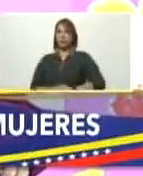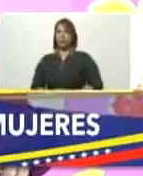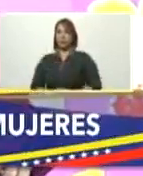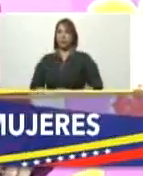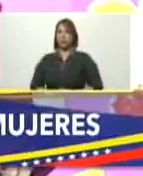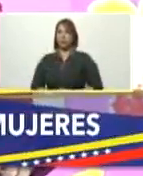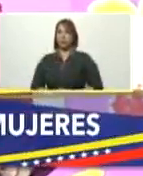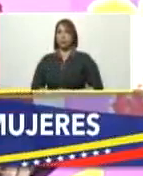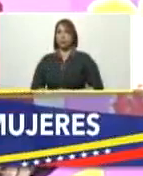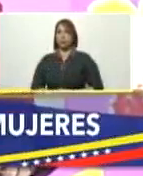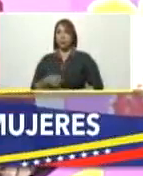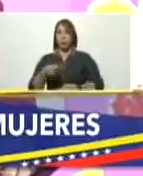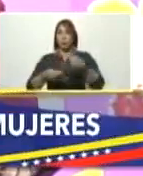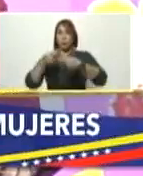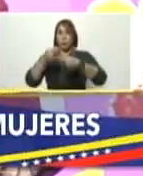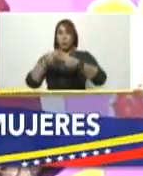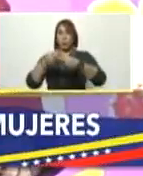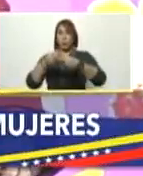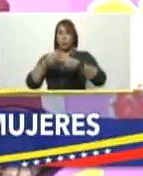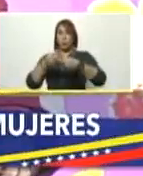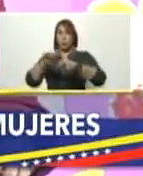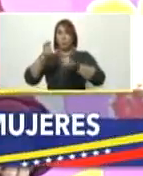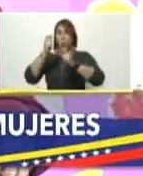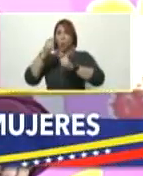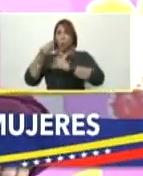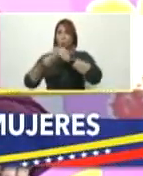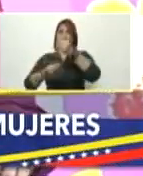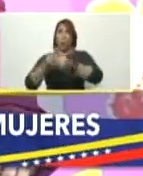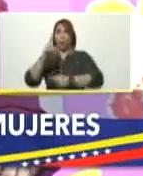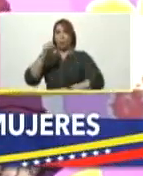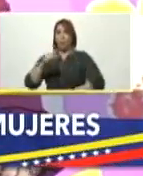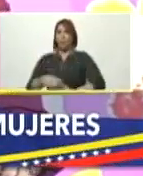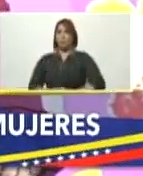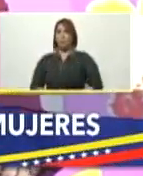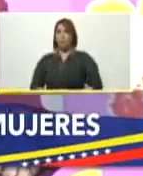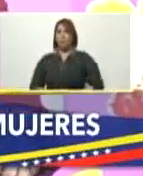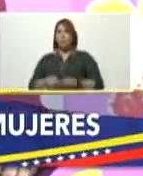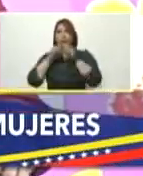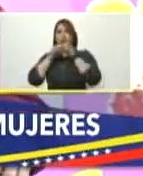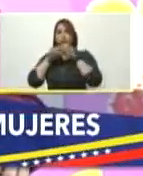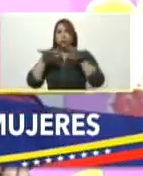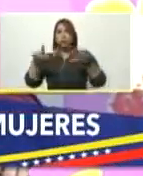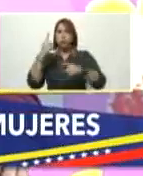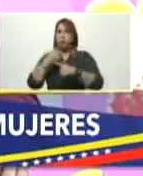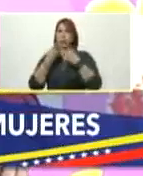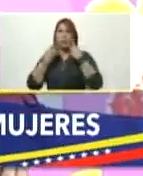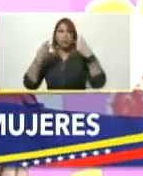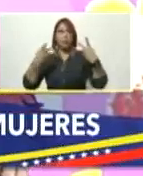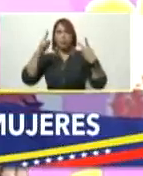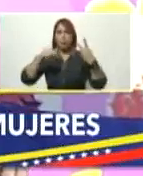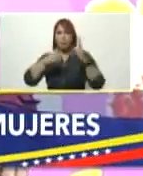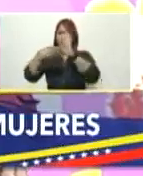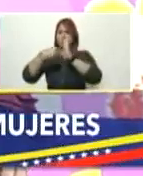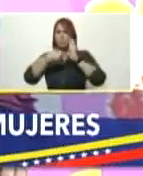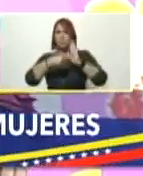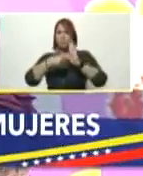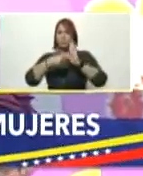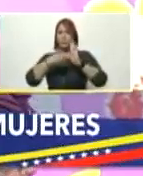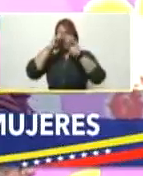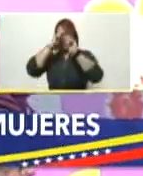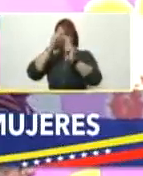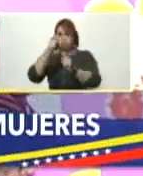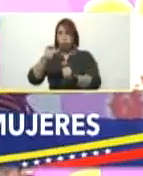de construir, de aprender haciendo, pero también de difundir. Hay que mostrar y reconocer el esfuerzo que se ha